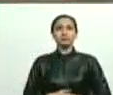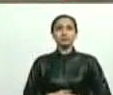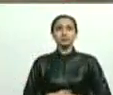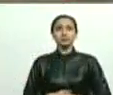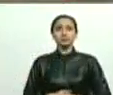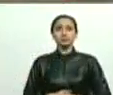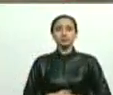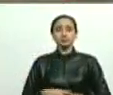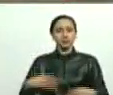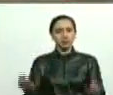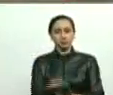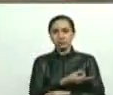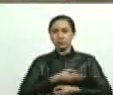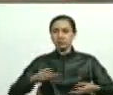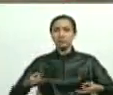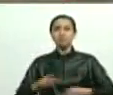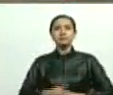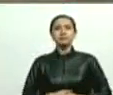ejemplar.